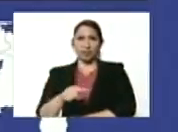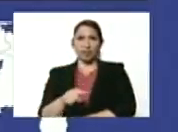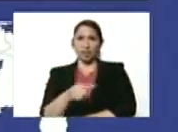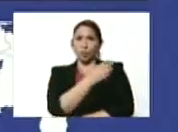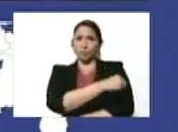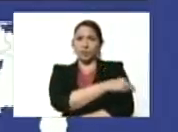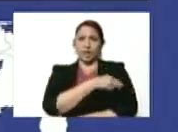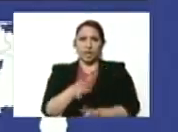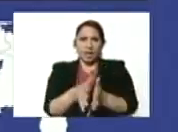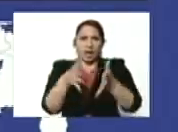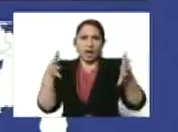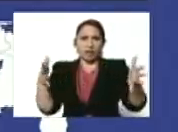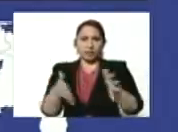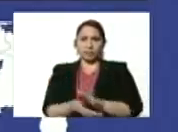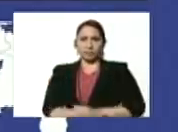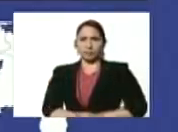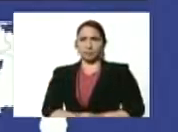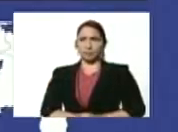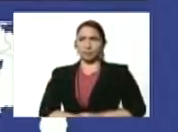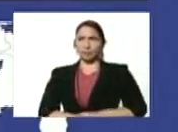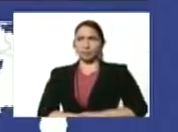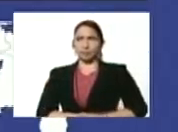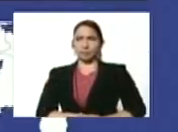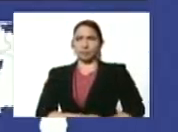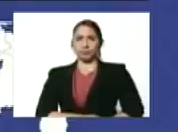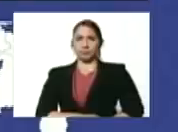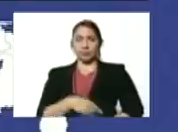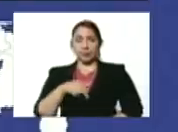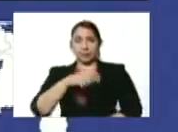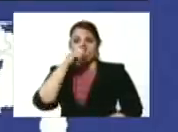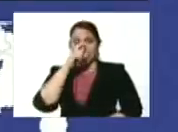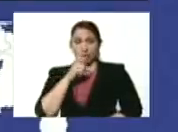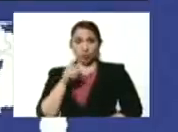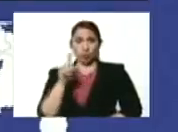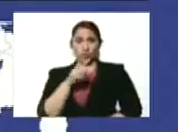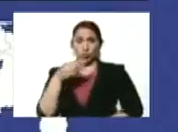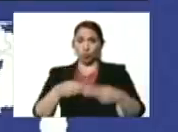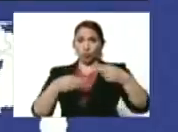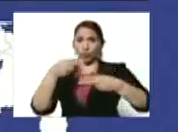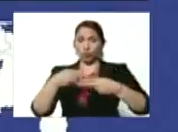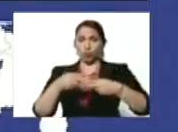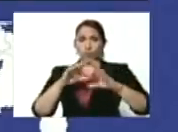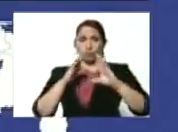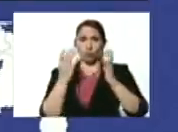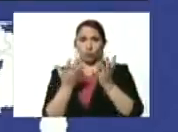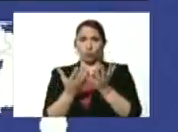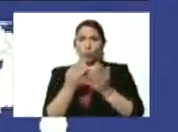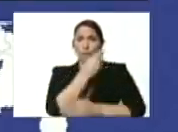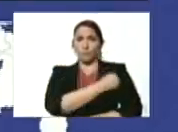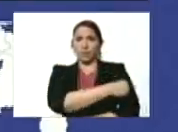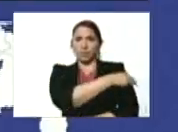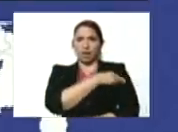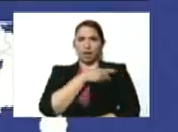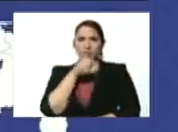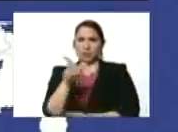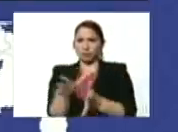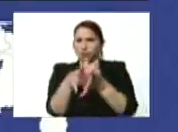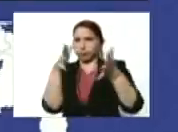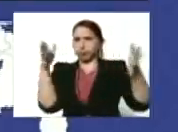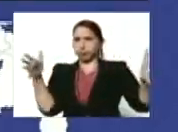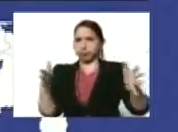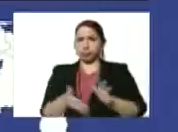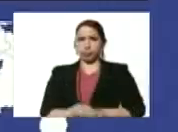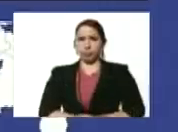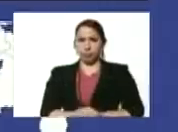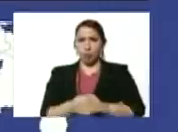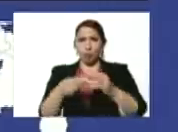grandes, grandes. Ya en esta época no se construyen en el mundo hospitales de esta magnitud. Se